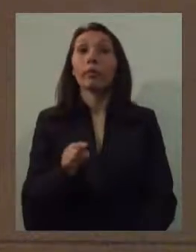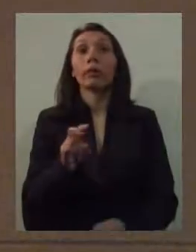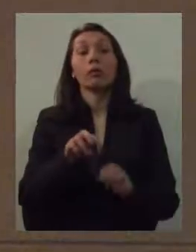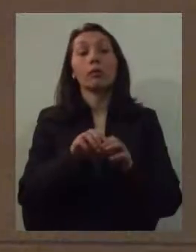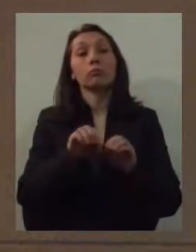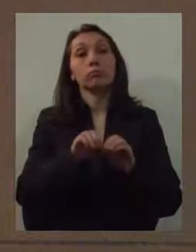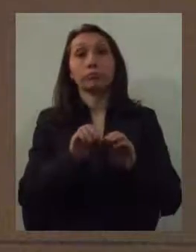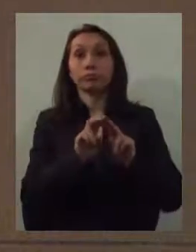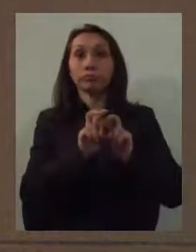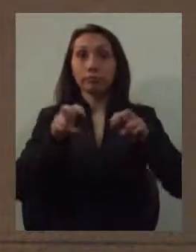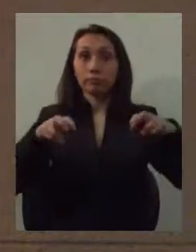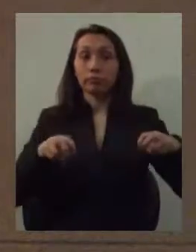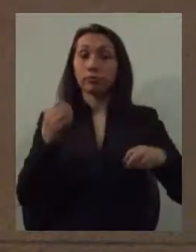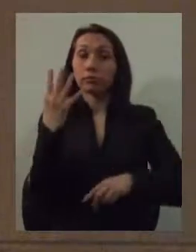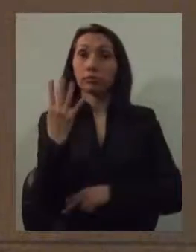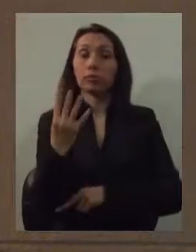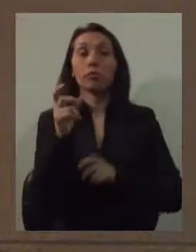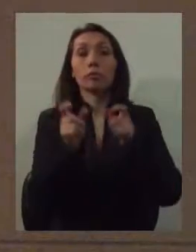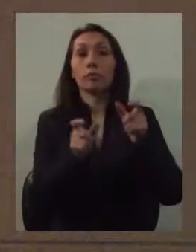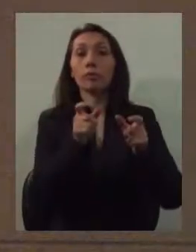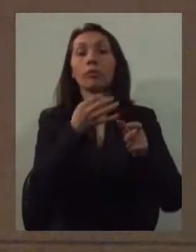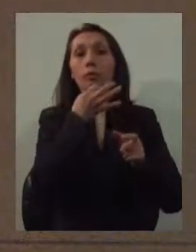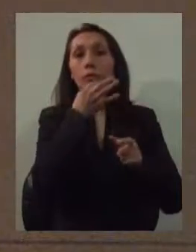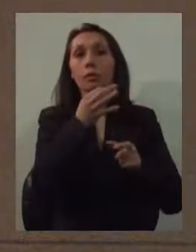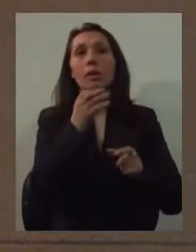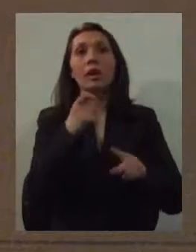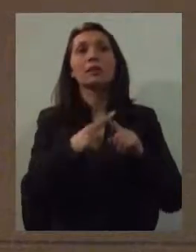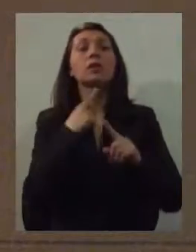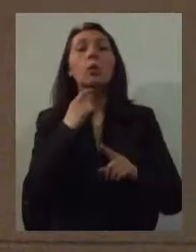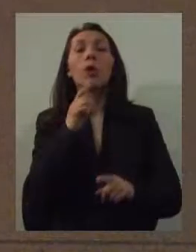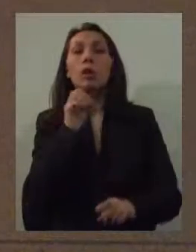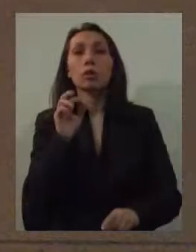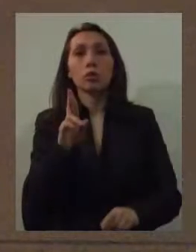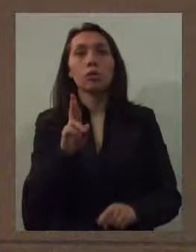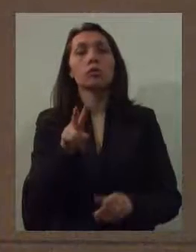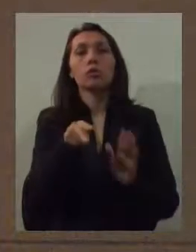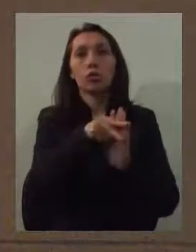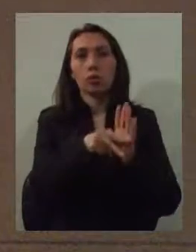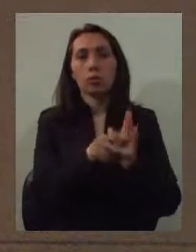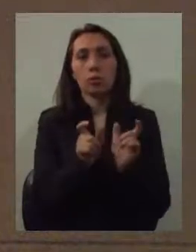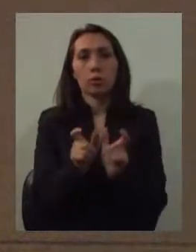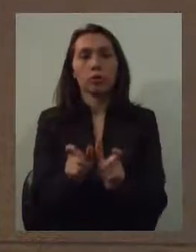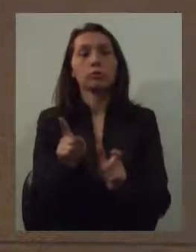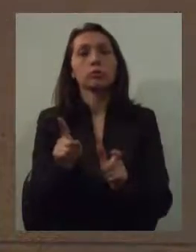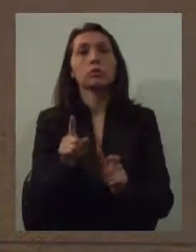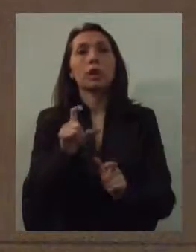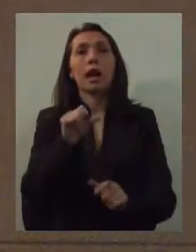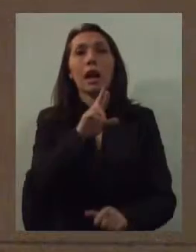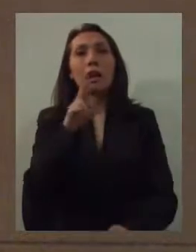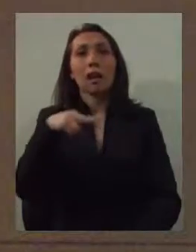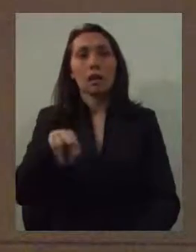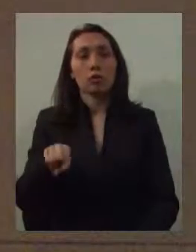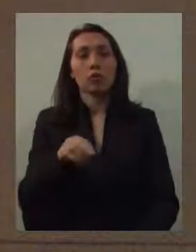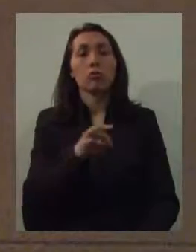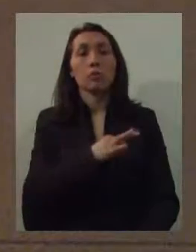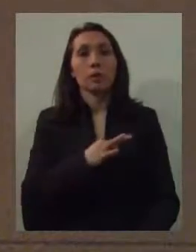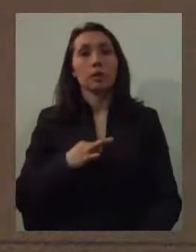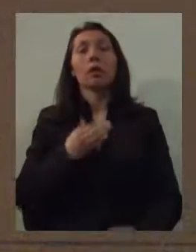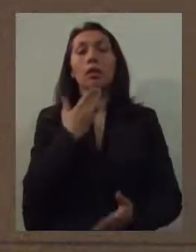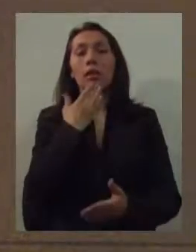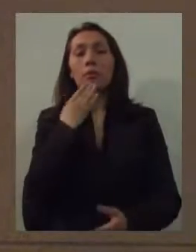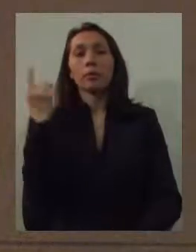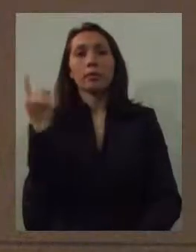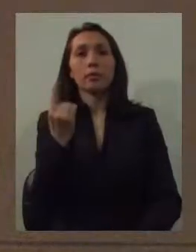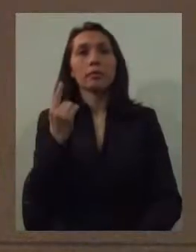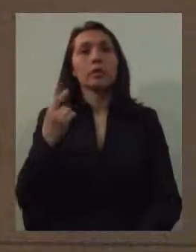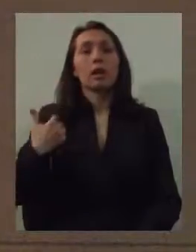número 4 se denomina Normas que regulan el exequatur. Tenemos dos expositores, el ministro Héctor Carreño y también el expositor argentino